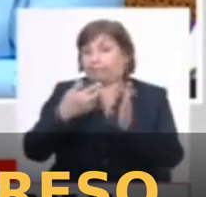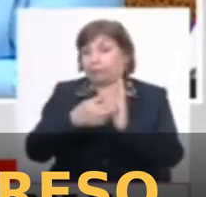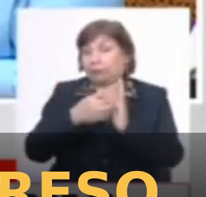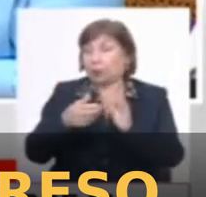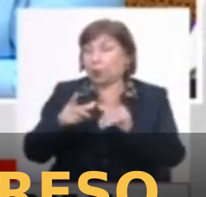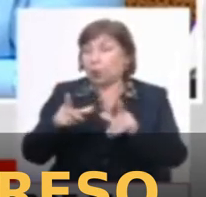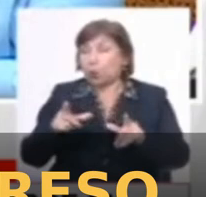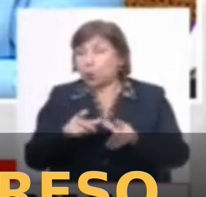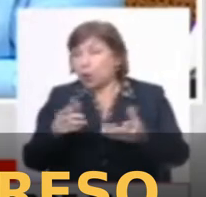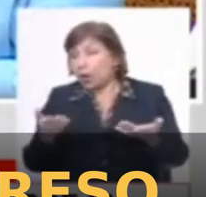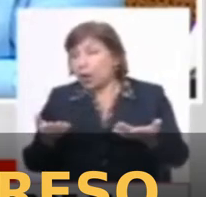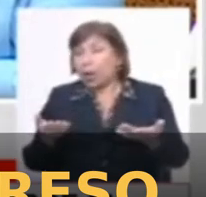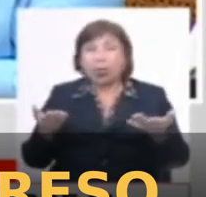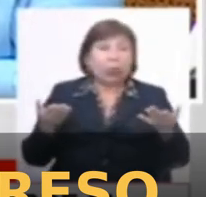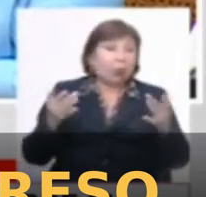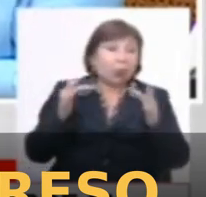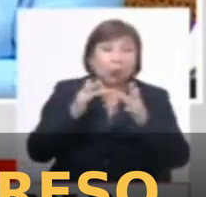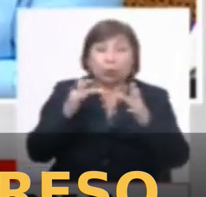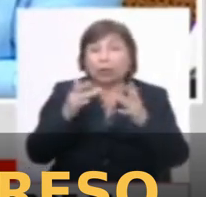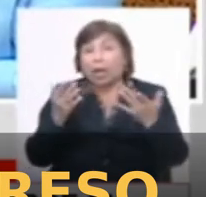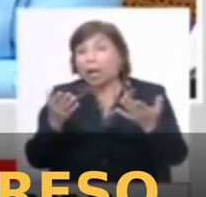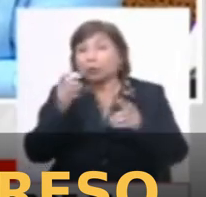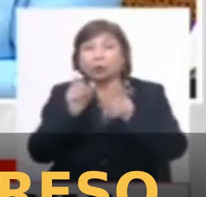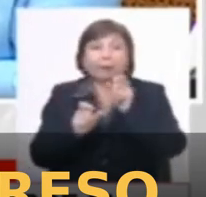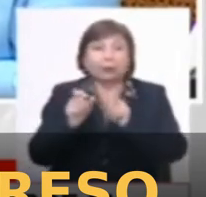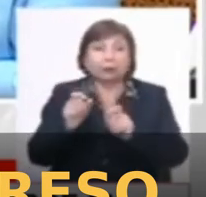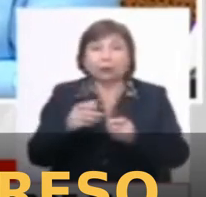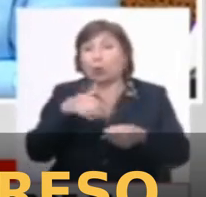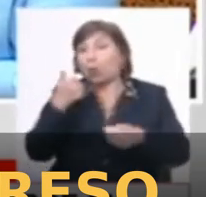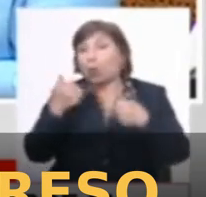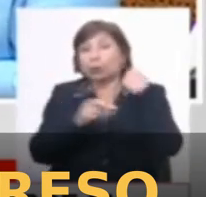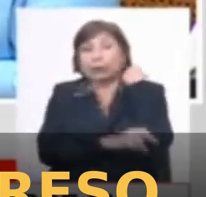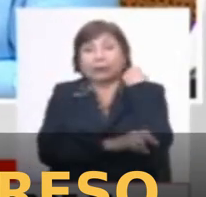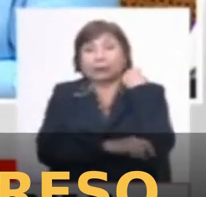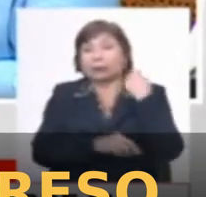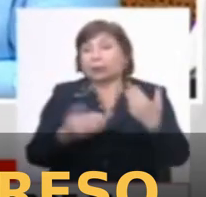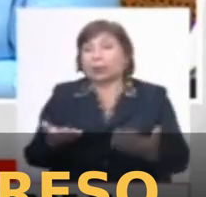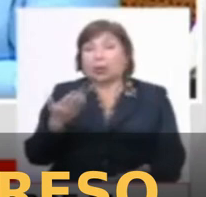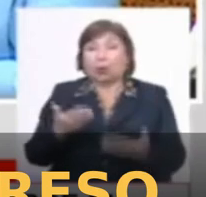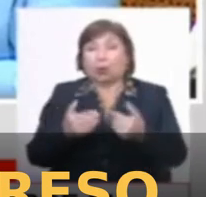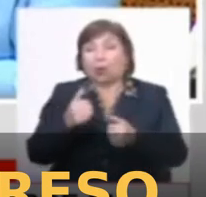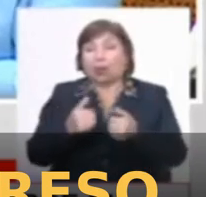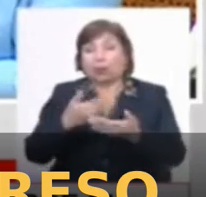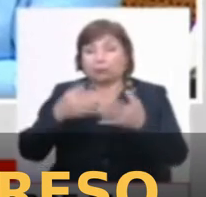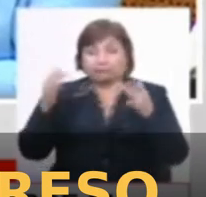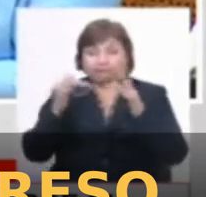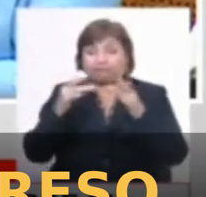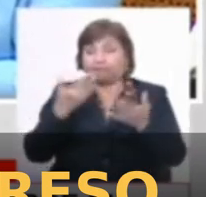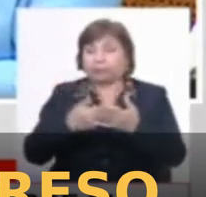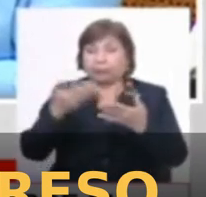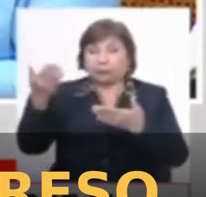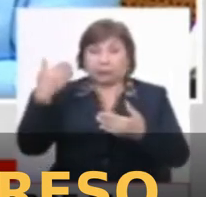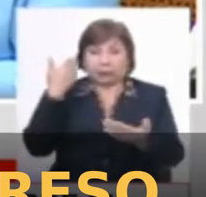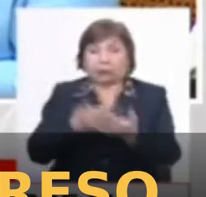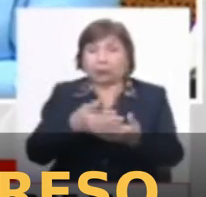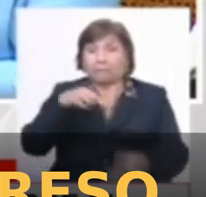lugar? ¿Ya tenía algún contacto con alguna persona en algún otro país con el cual ya se había coordinado la llegada del señor Pacheco?